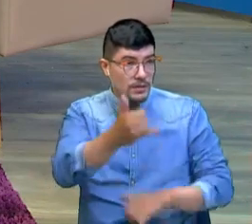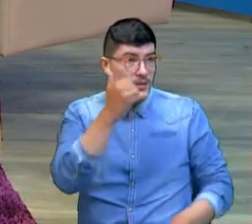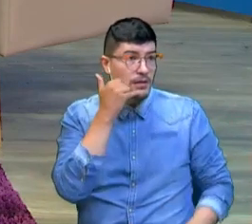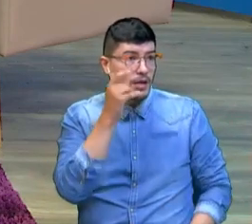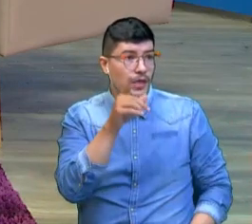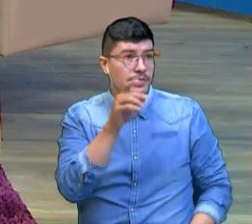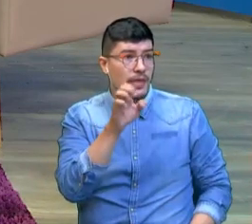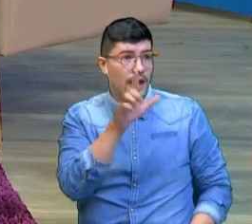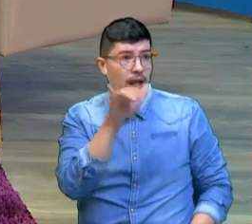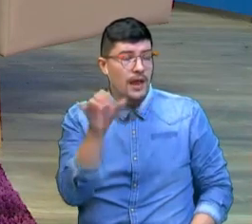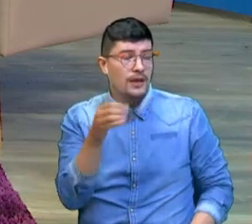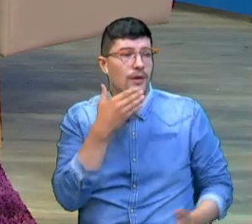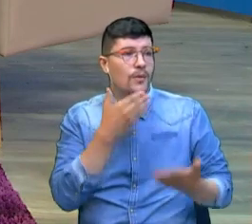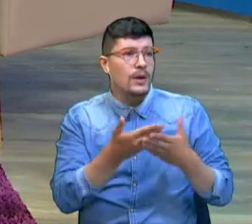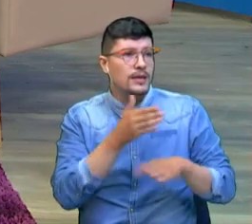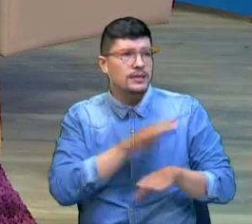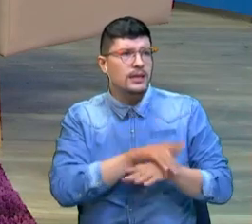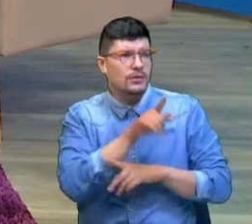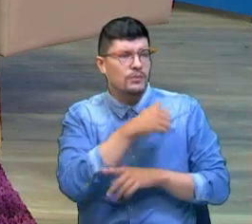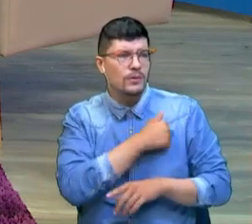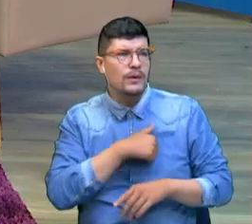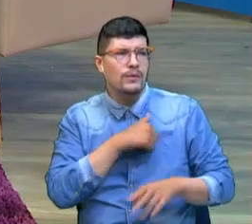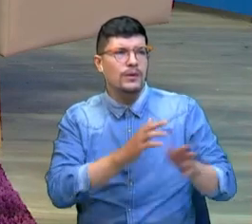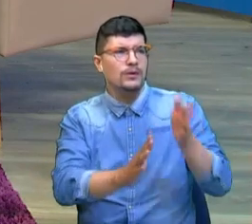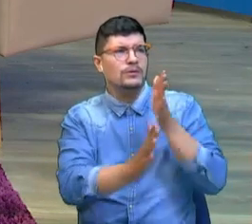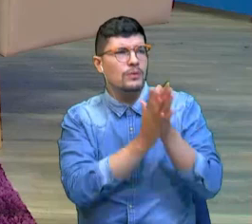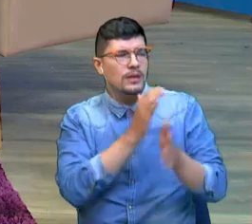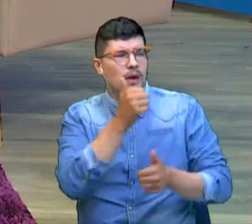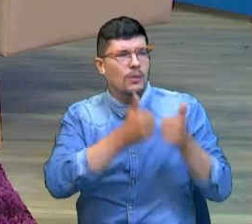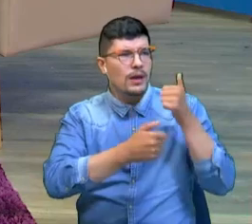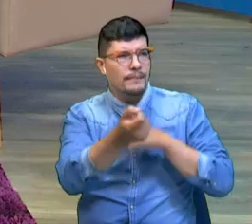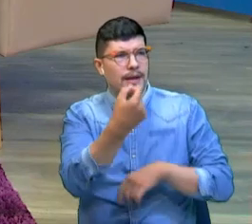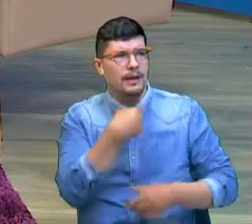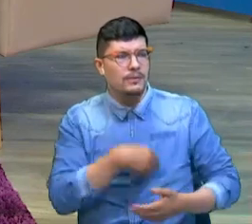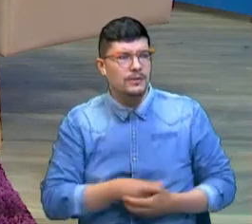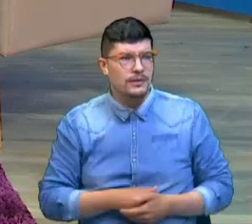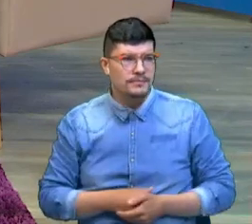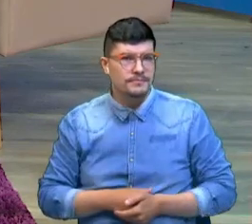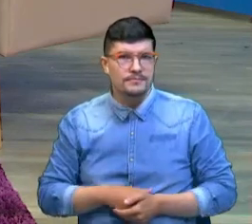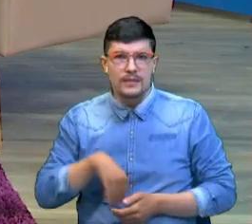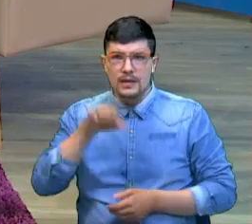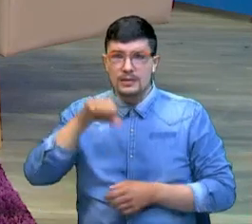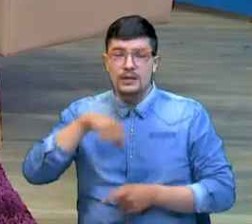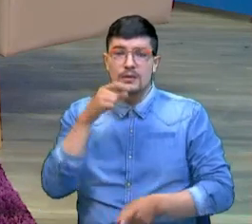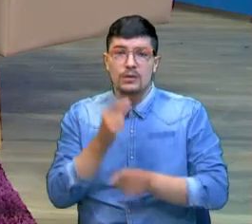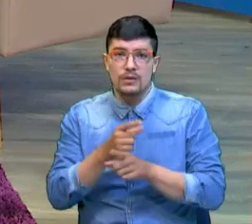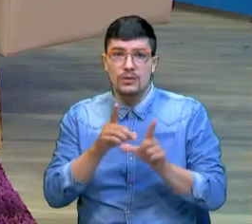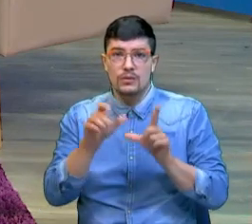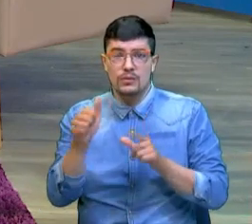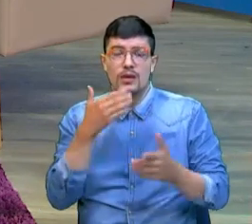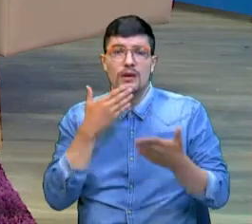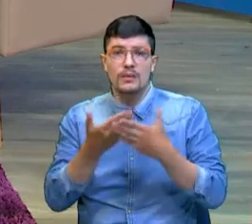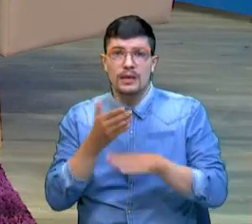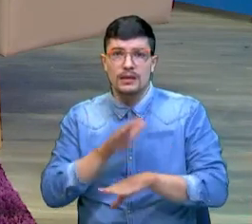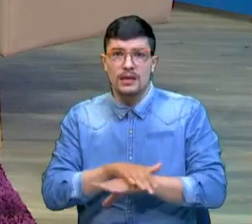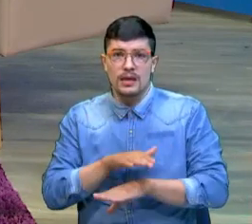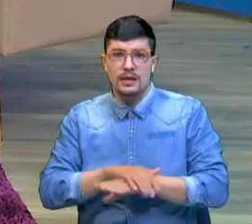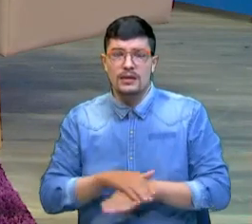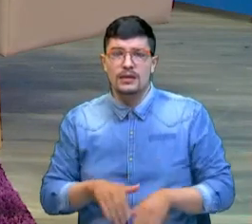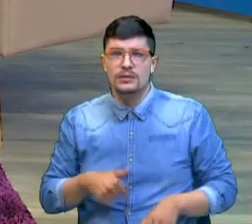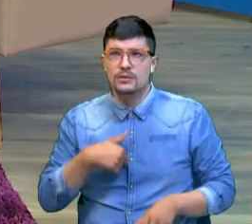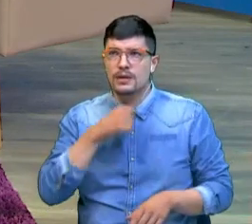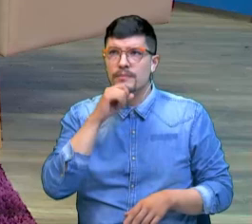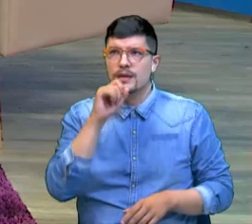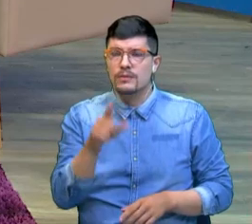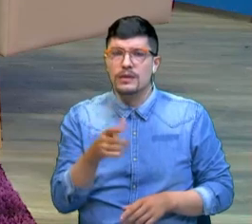don Delio. Don Delio, muy brevemente nos cuenta su inquietud. Buenas tardes. Sí, doctora, buenas tardes. Doctora, yo tengo una